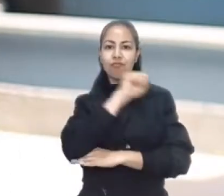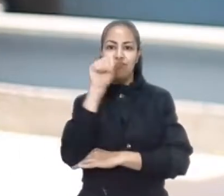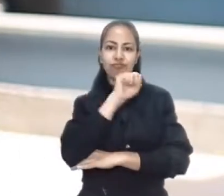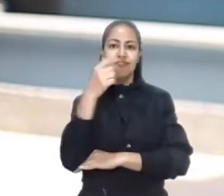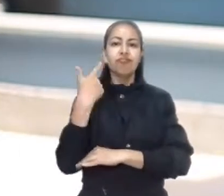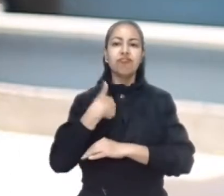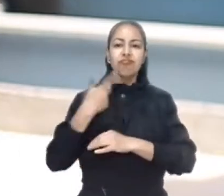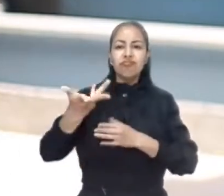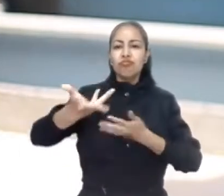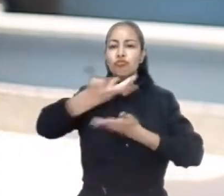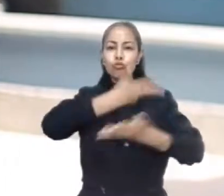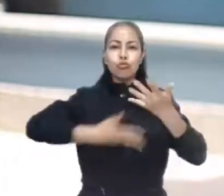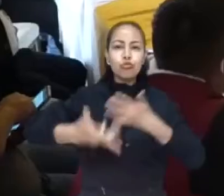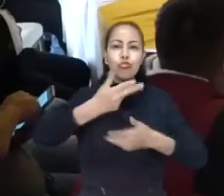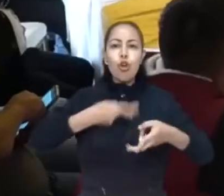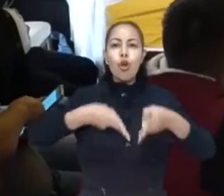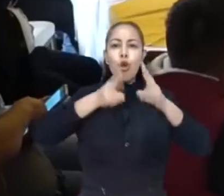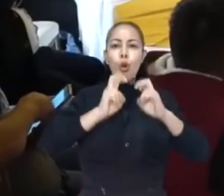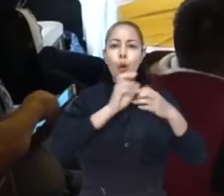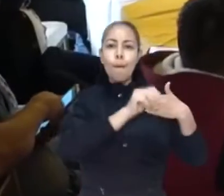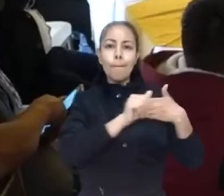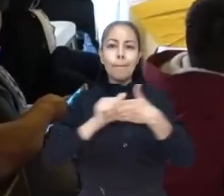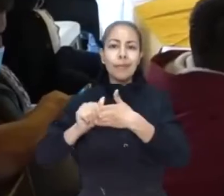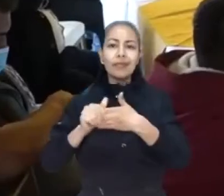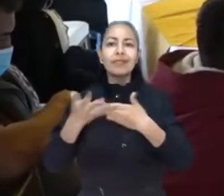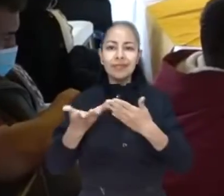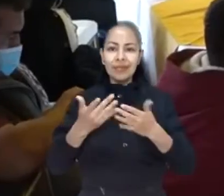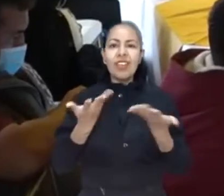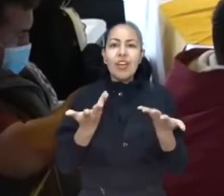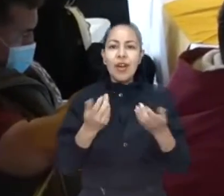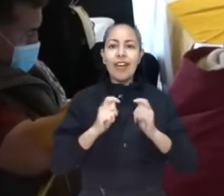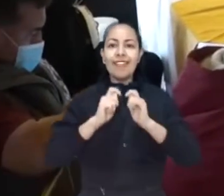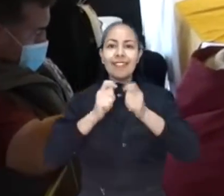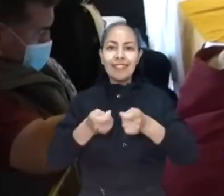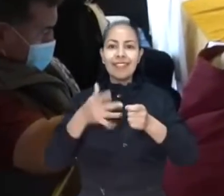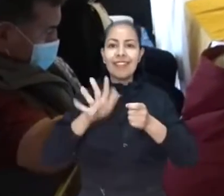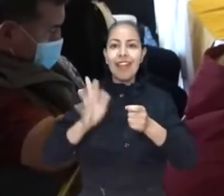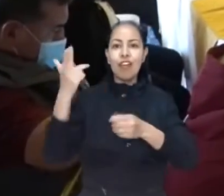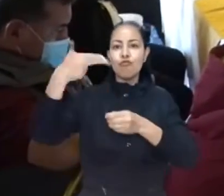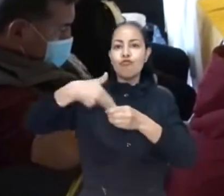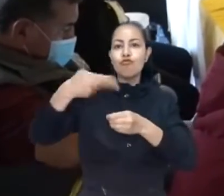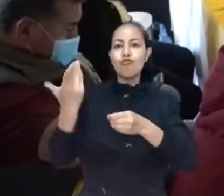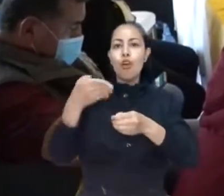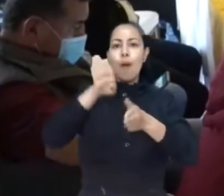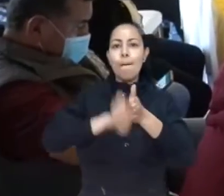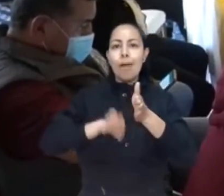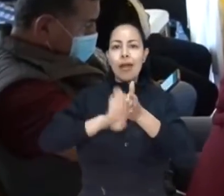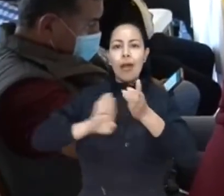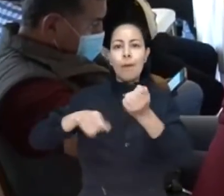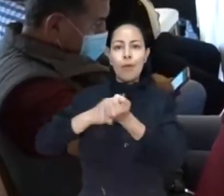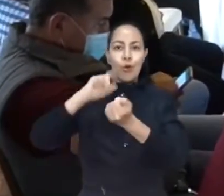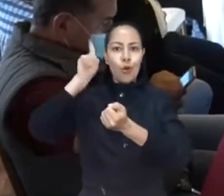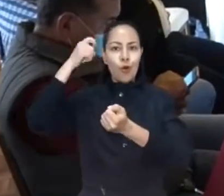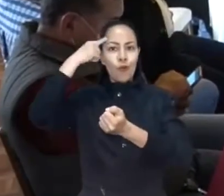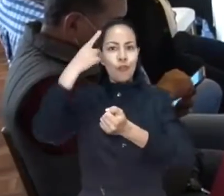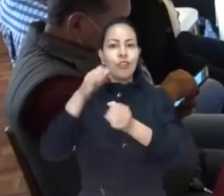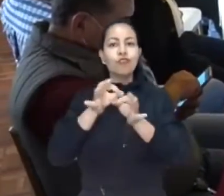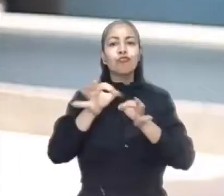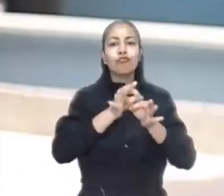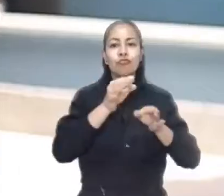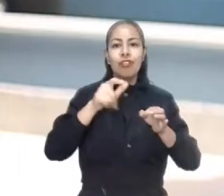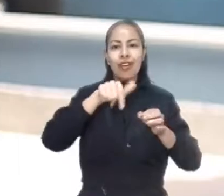la jornada de socialización de la nueva metodología para la asignación de combustible subsidiado para los municipios de